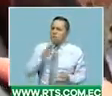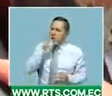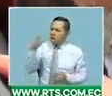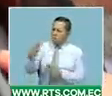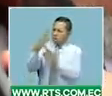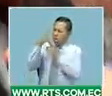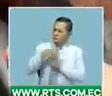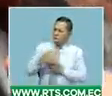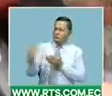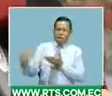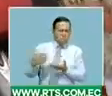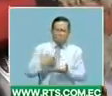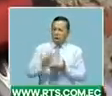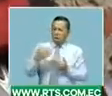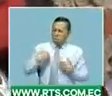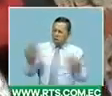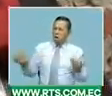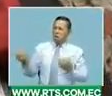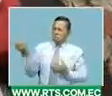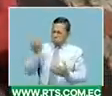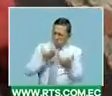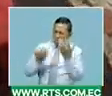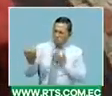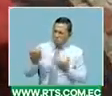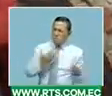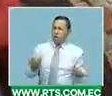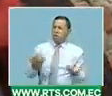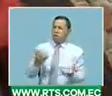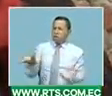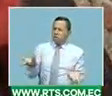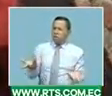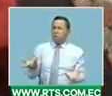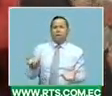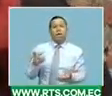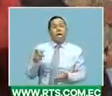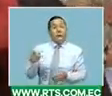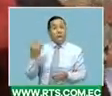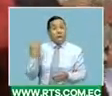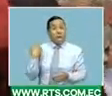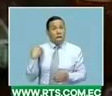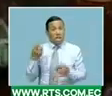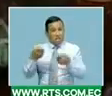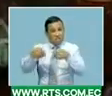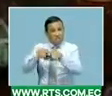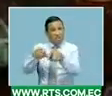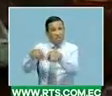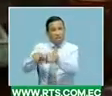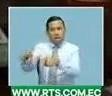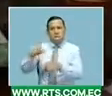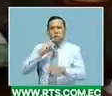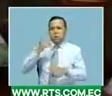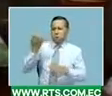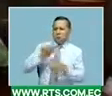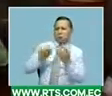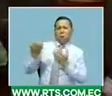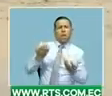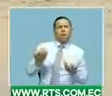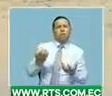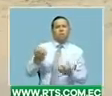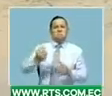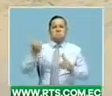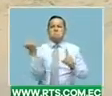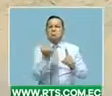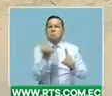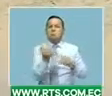la botaba, le portaba celos con los mismos maridos que ella tenía. Los restos del adolescente fueron velados en el sector